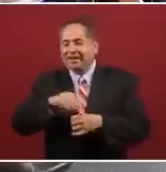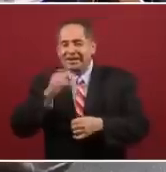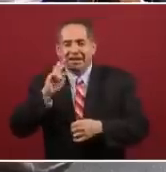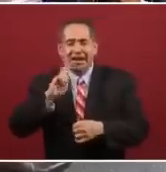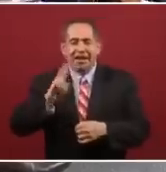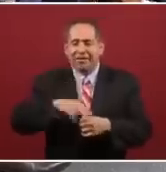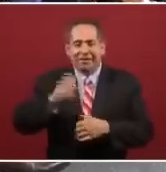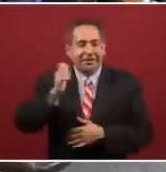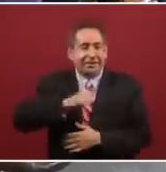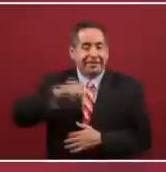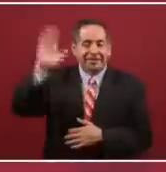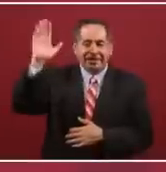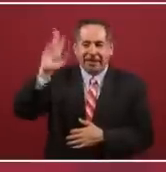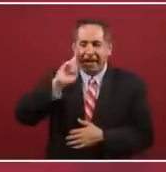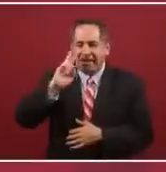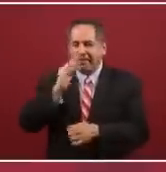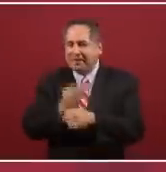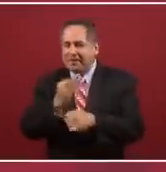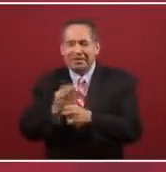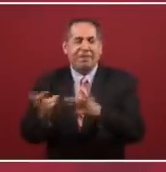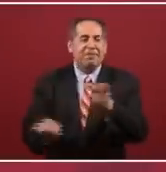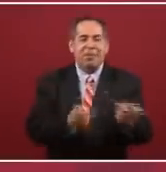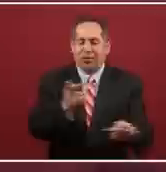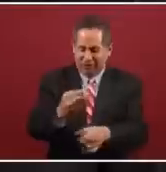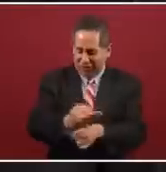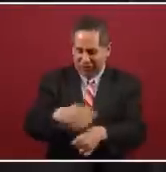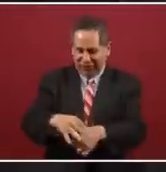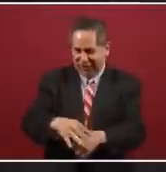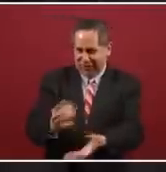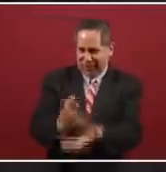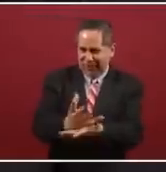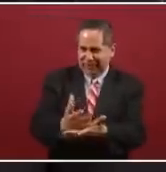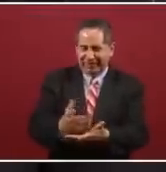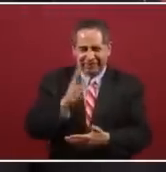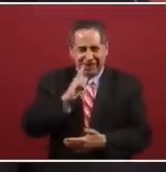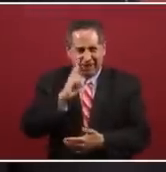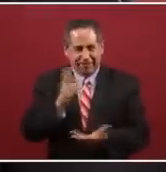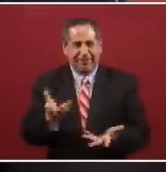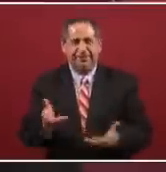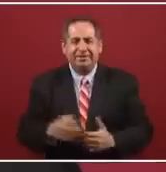A mano alzada. A mano alzada.